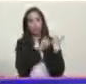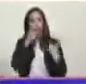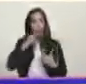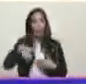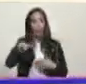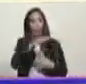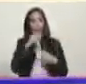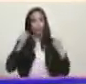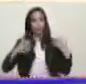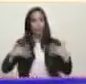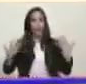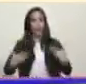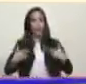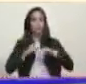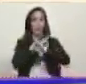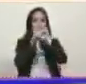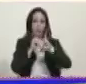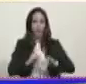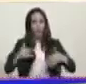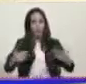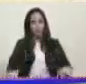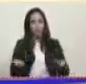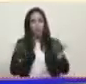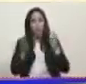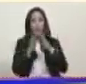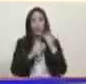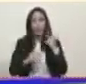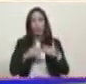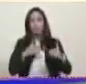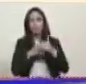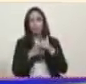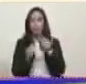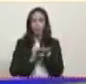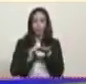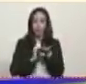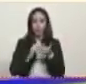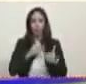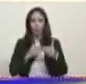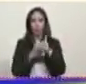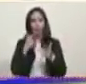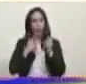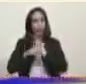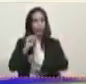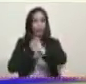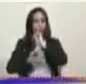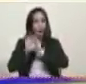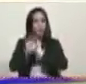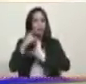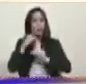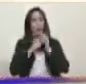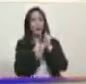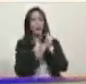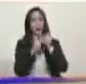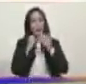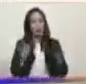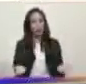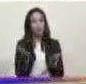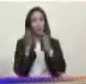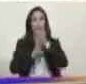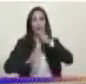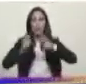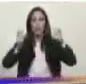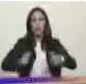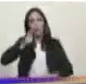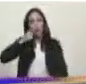máxima suma de felicidad posible, para luchar contra las adversidades y seguir nosotros protegiendo bajo su liderazgo a todo